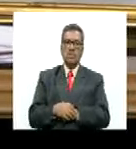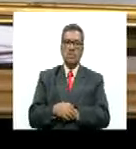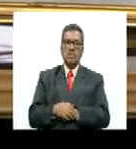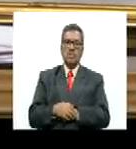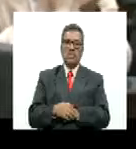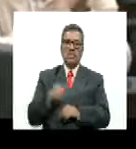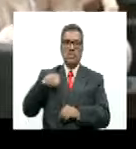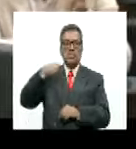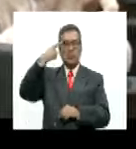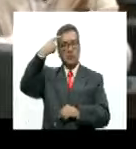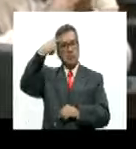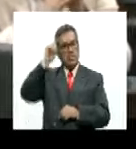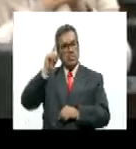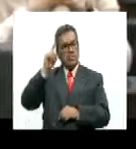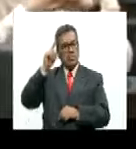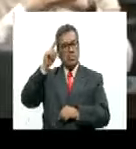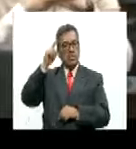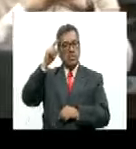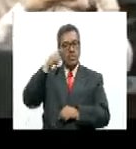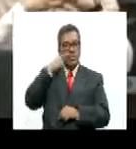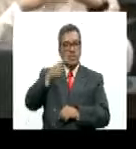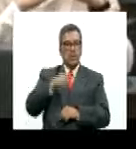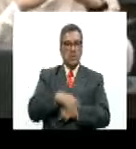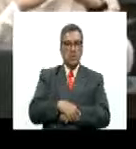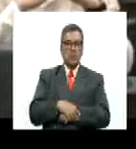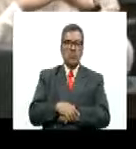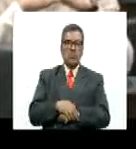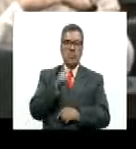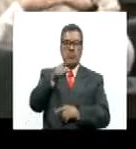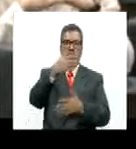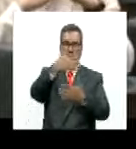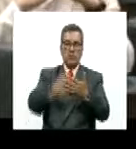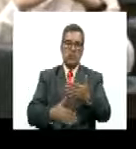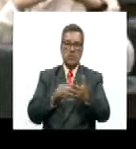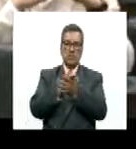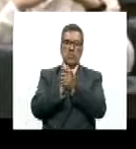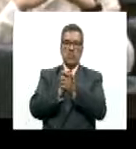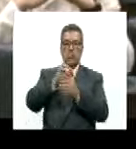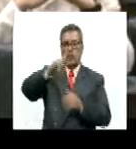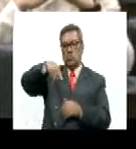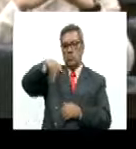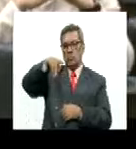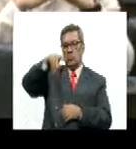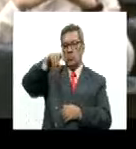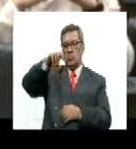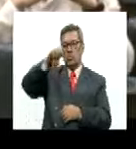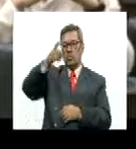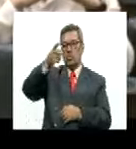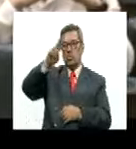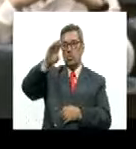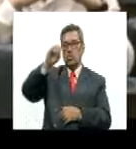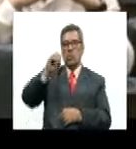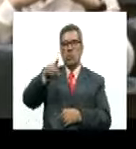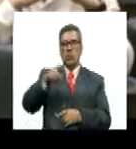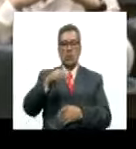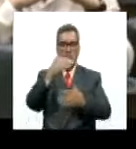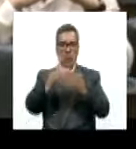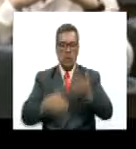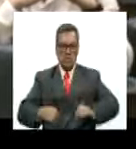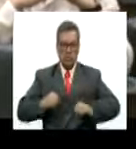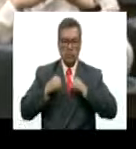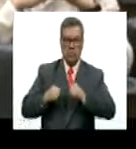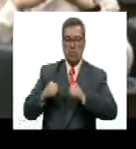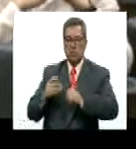Creo que debemos interpretar esta ubicación del compatriota Pedro Infante allí a la posición